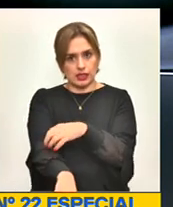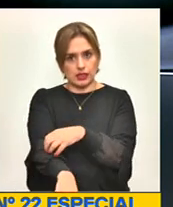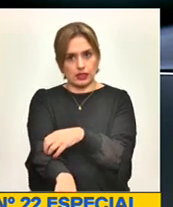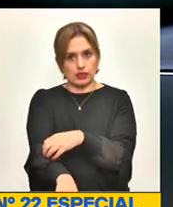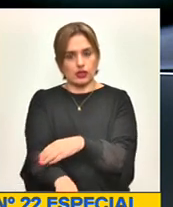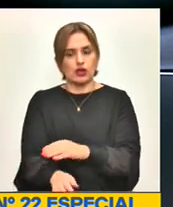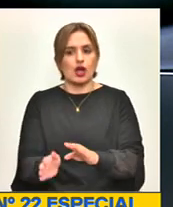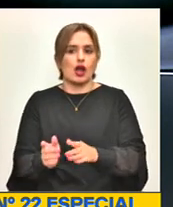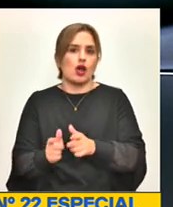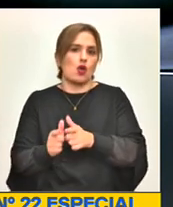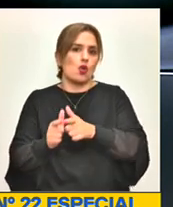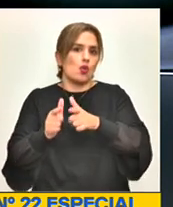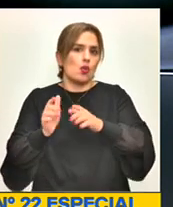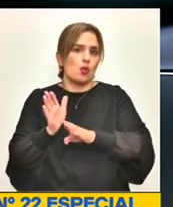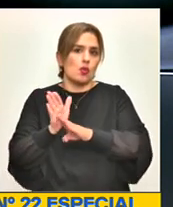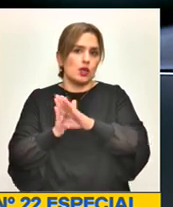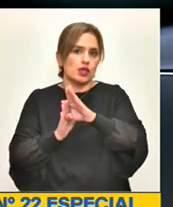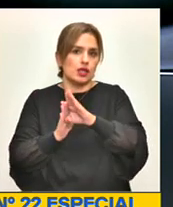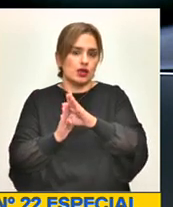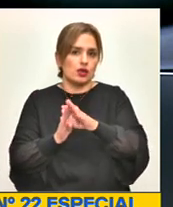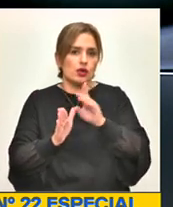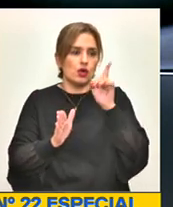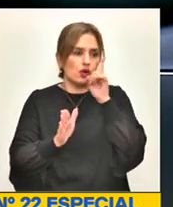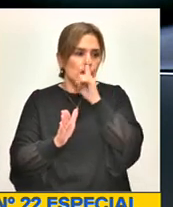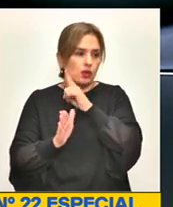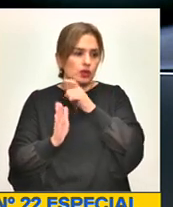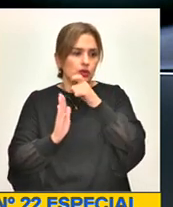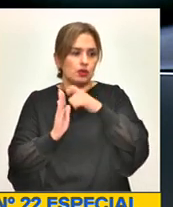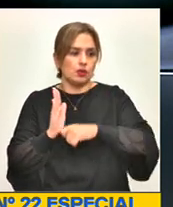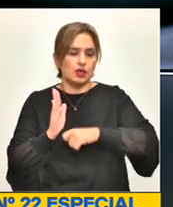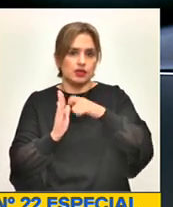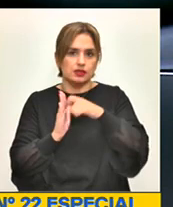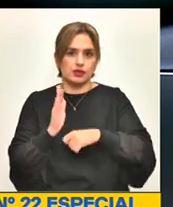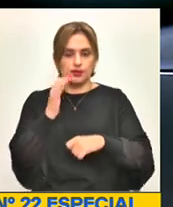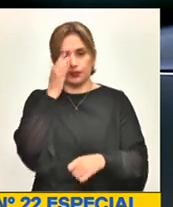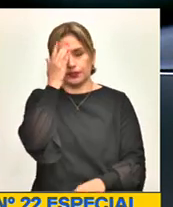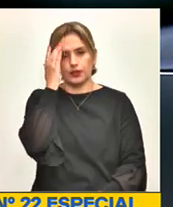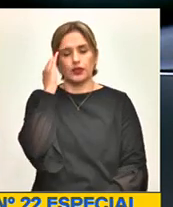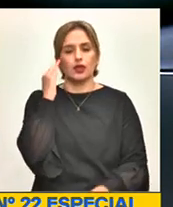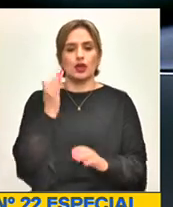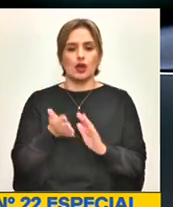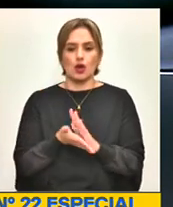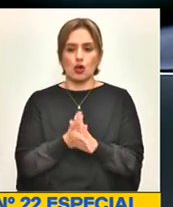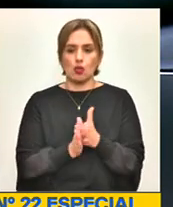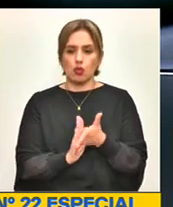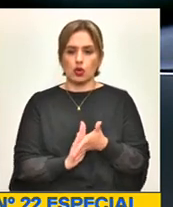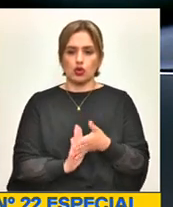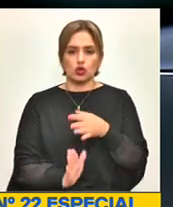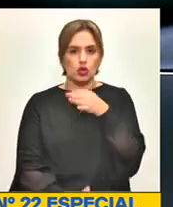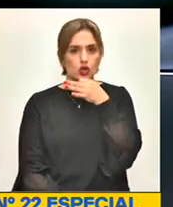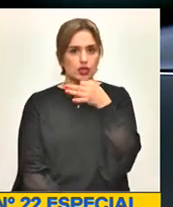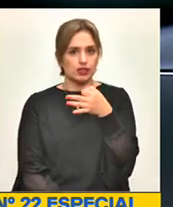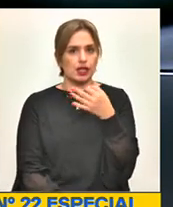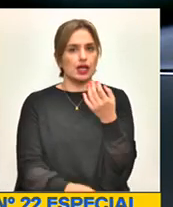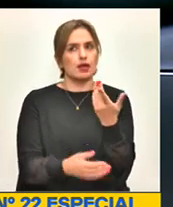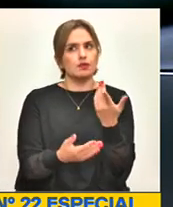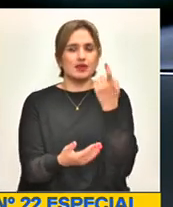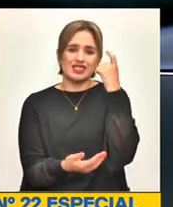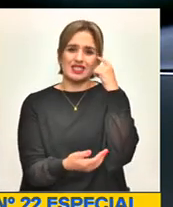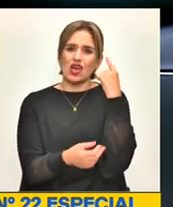ha crecido altamente en los últimos meses es por todo lo anterior que se ha planteado la discusión